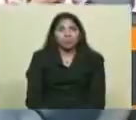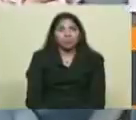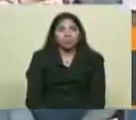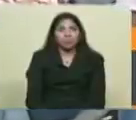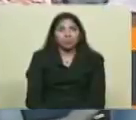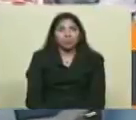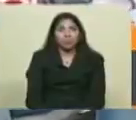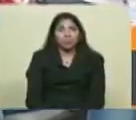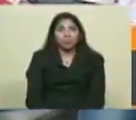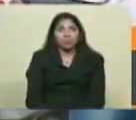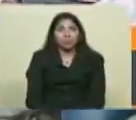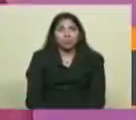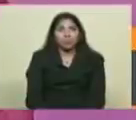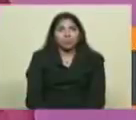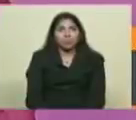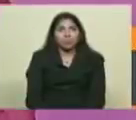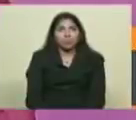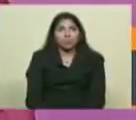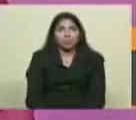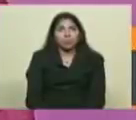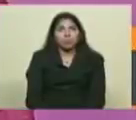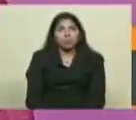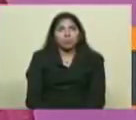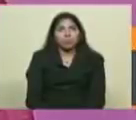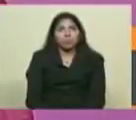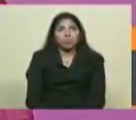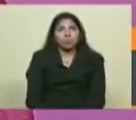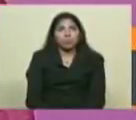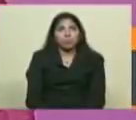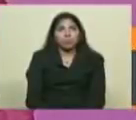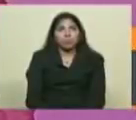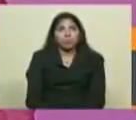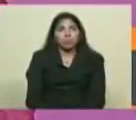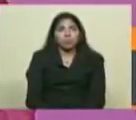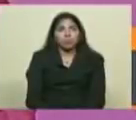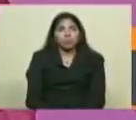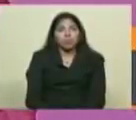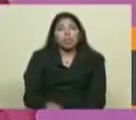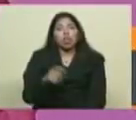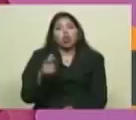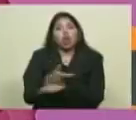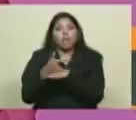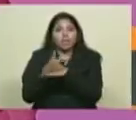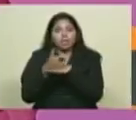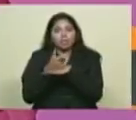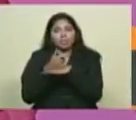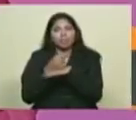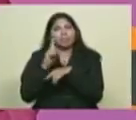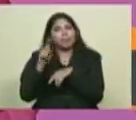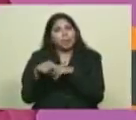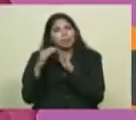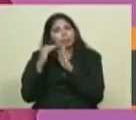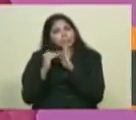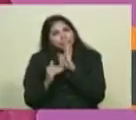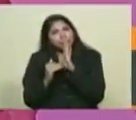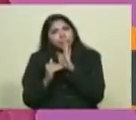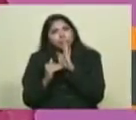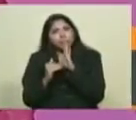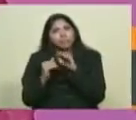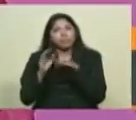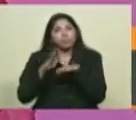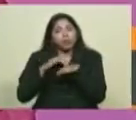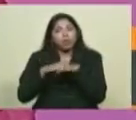Bueno, a nivel de gobernaciones también estamos deficitarias, porque a nivel de gobernaciones